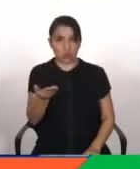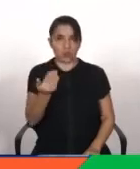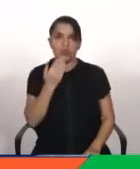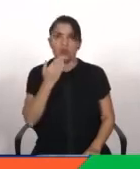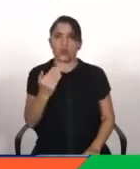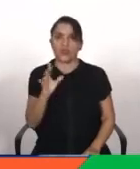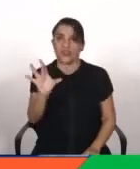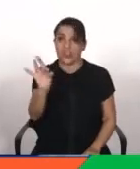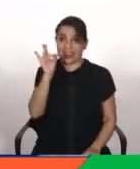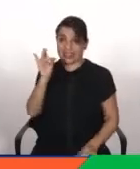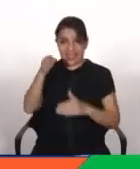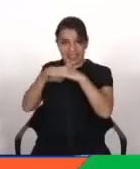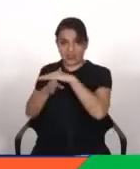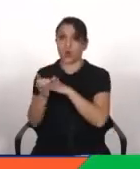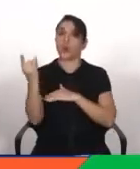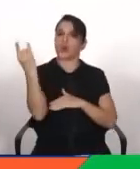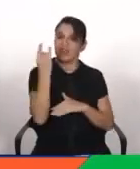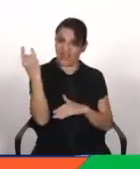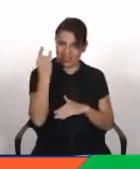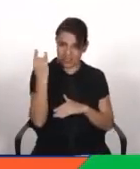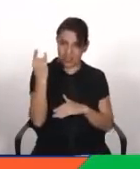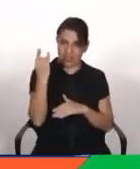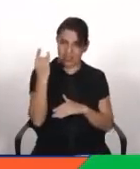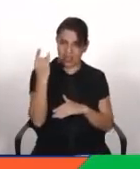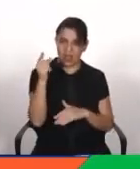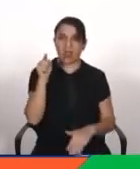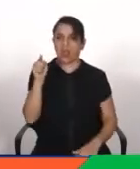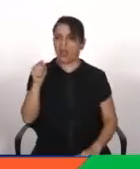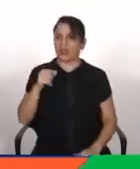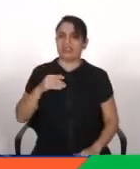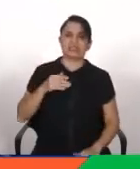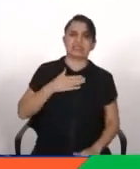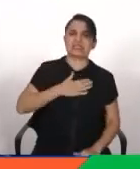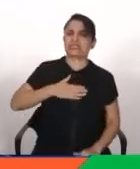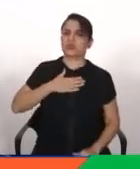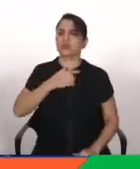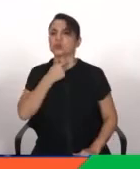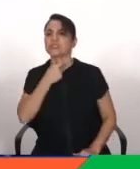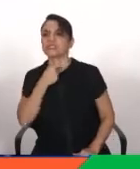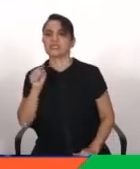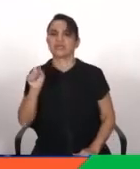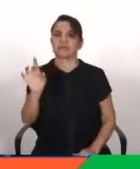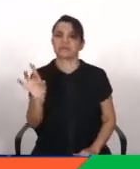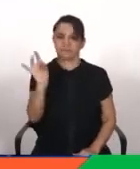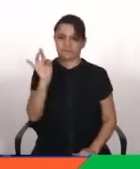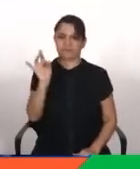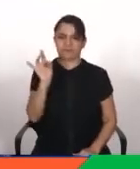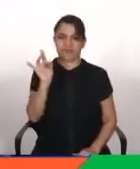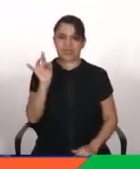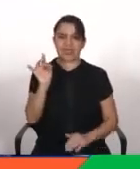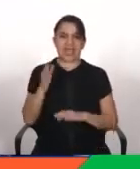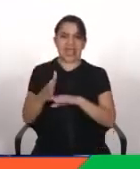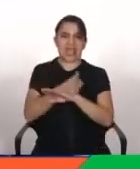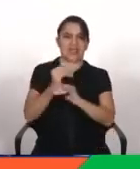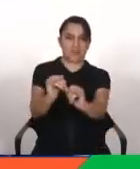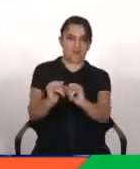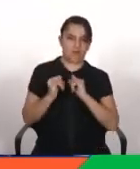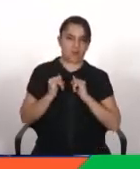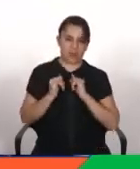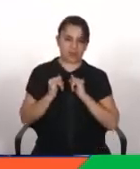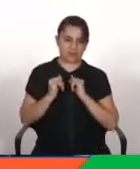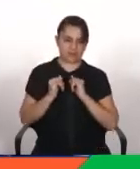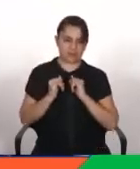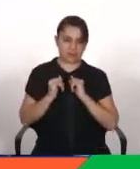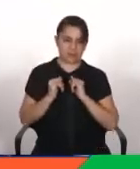cuando decidas entrar a la universidad a estudiar algo, te guste, que estés consciente e informado. Es